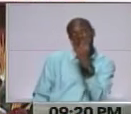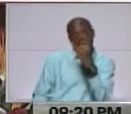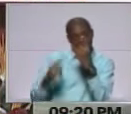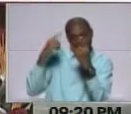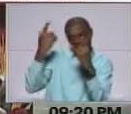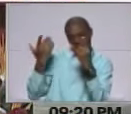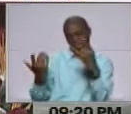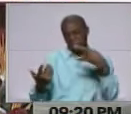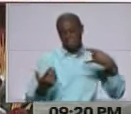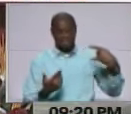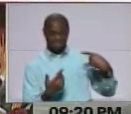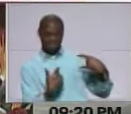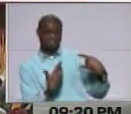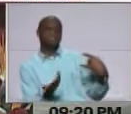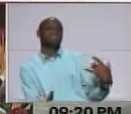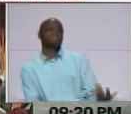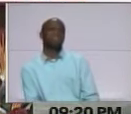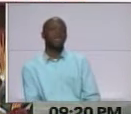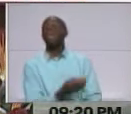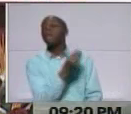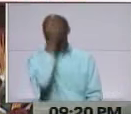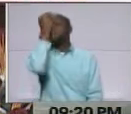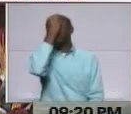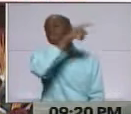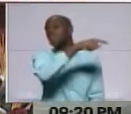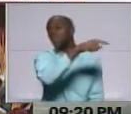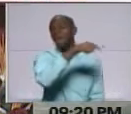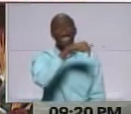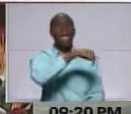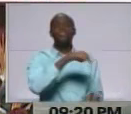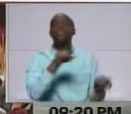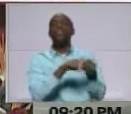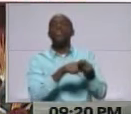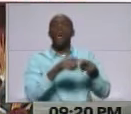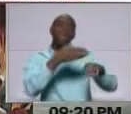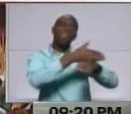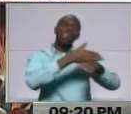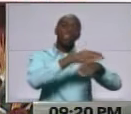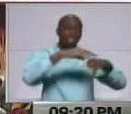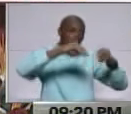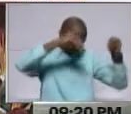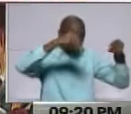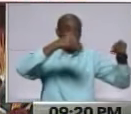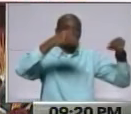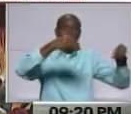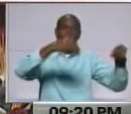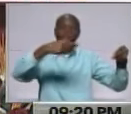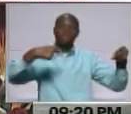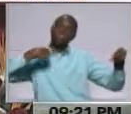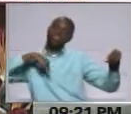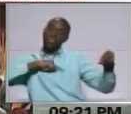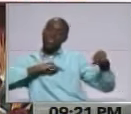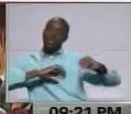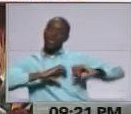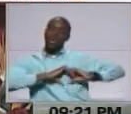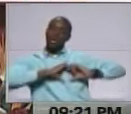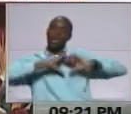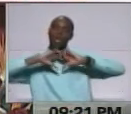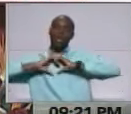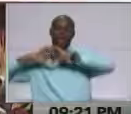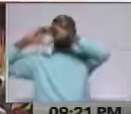estamos hechos de la misma madera que están ellos, una madera de guacal. Nosotros estamos hechos de puro corazón.